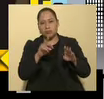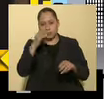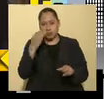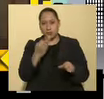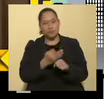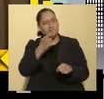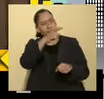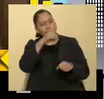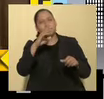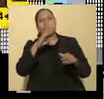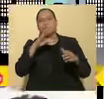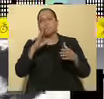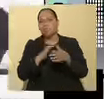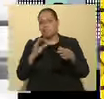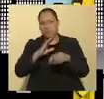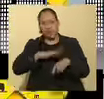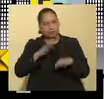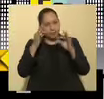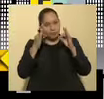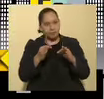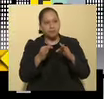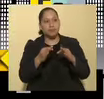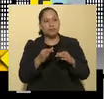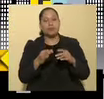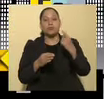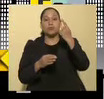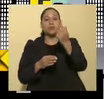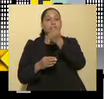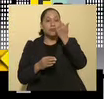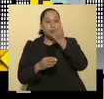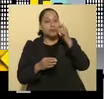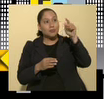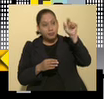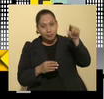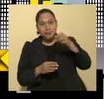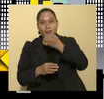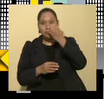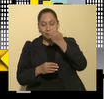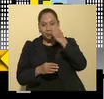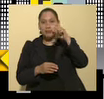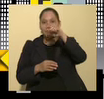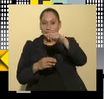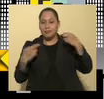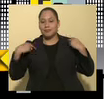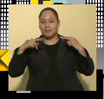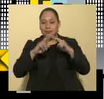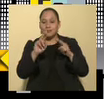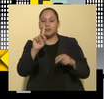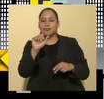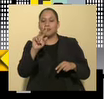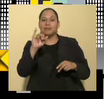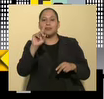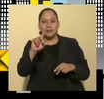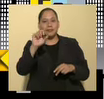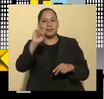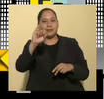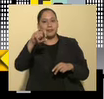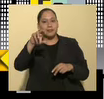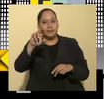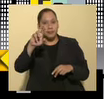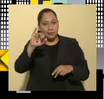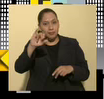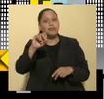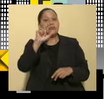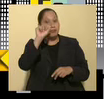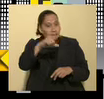términos mucho más precisos, es que uno de los alumnos de esa escuela fue el maestro David Alfaro Siqueiros. Maestro,